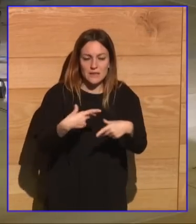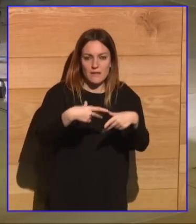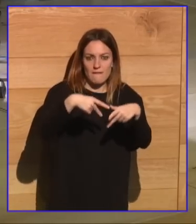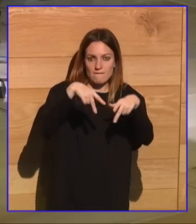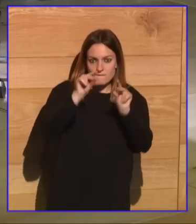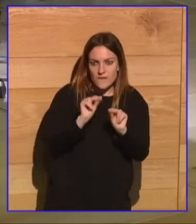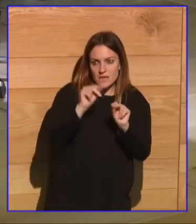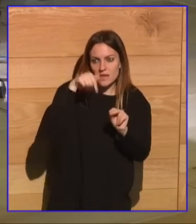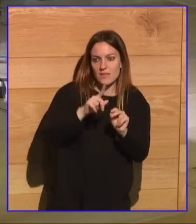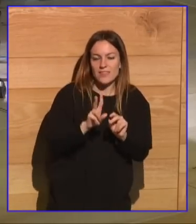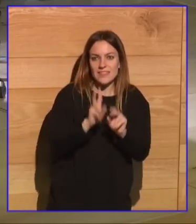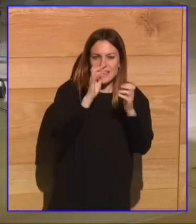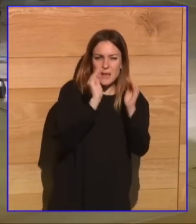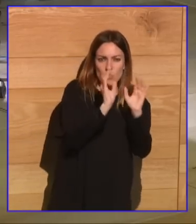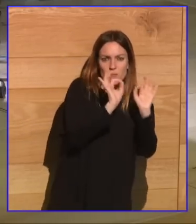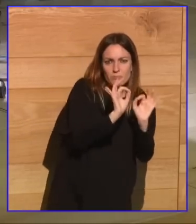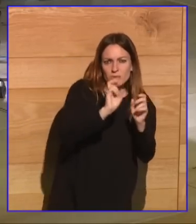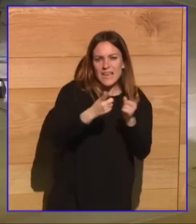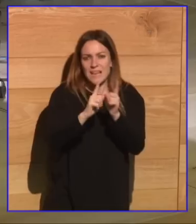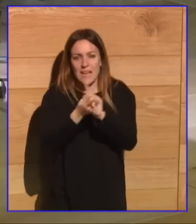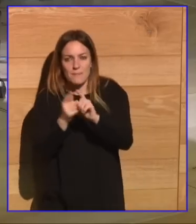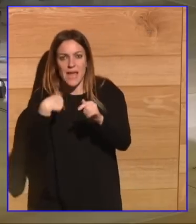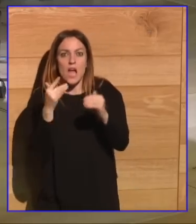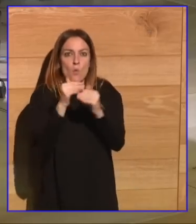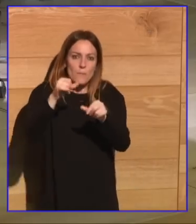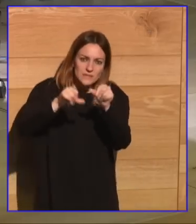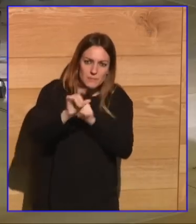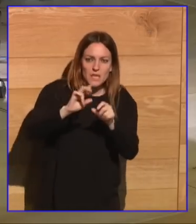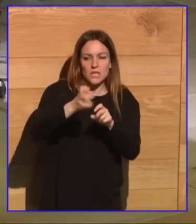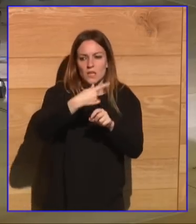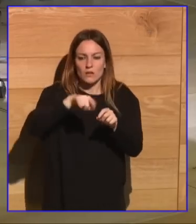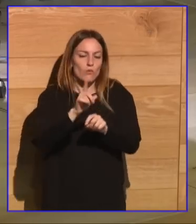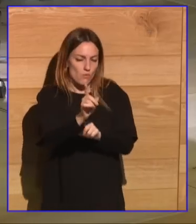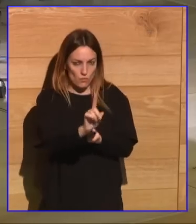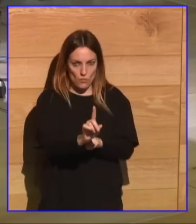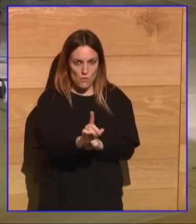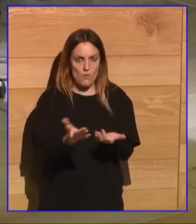día el románico y empieza el gótico. Y a partir del jueves todos empezamos a hacer arcos ojivales.